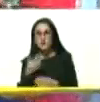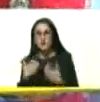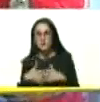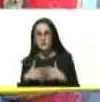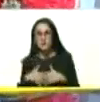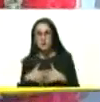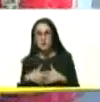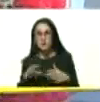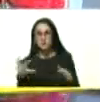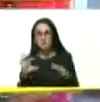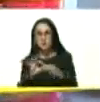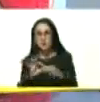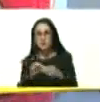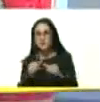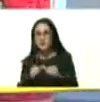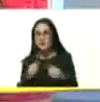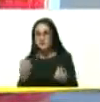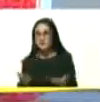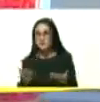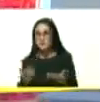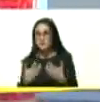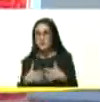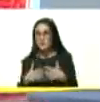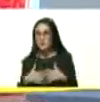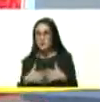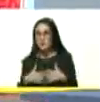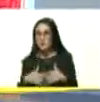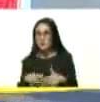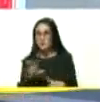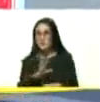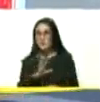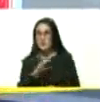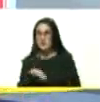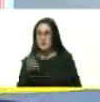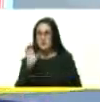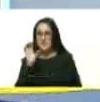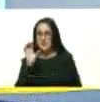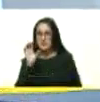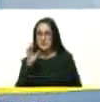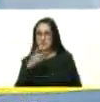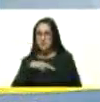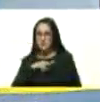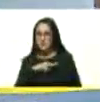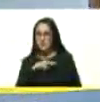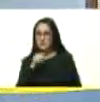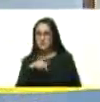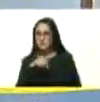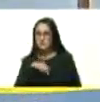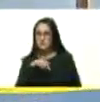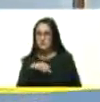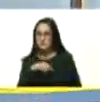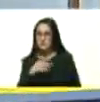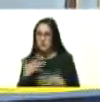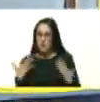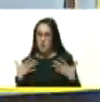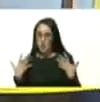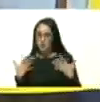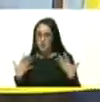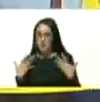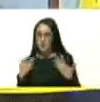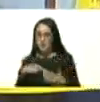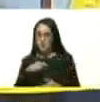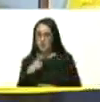industrias asociadas a seguir dinamizando el aparato productivo de nuestro país. Nosotros, presidente, nos encontramos muy contentos.